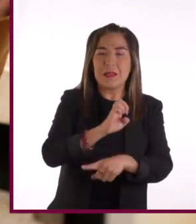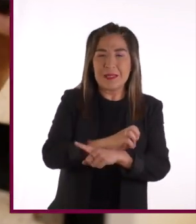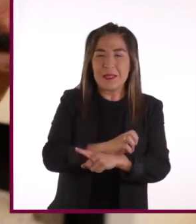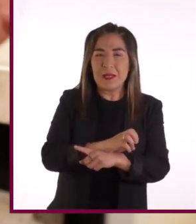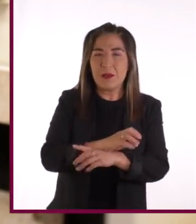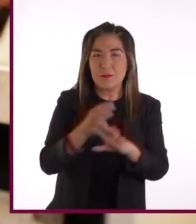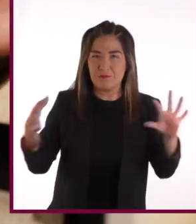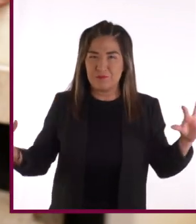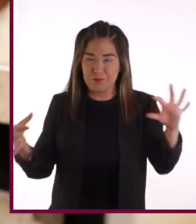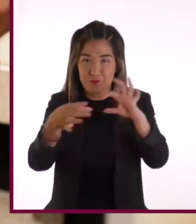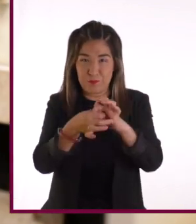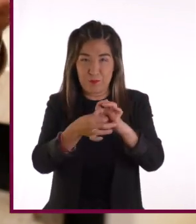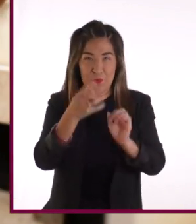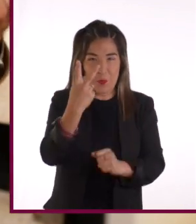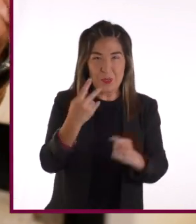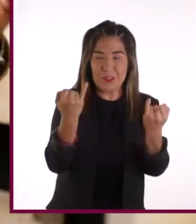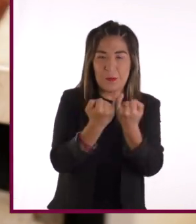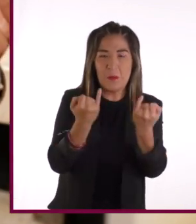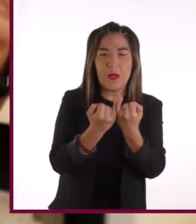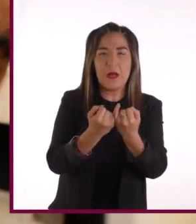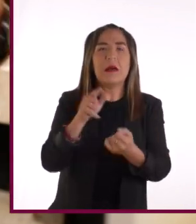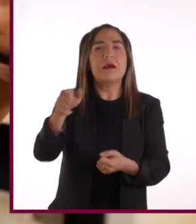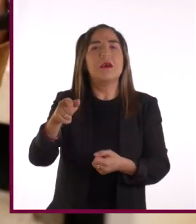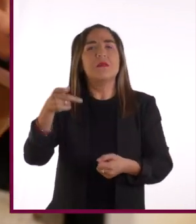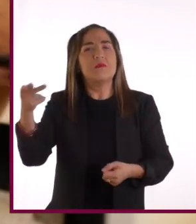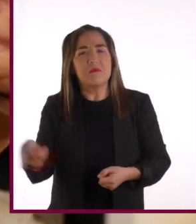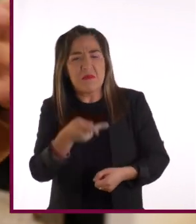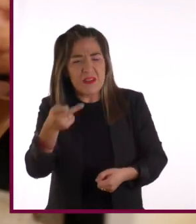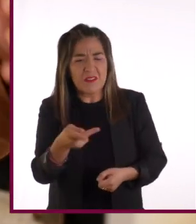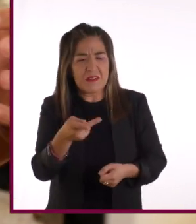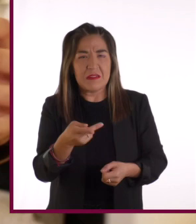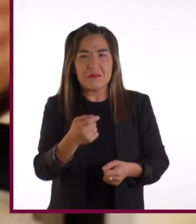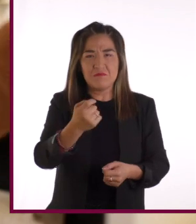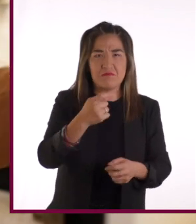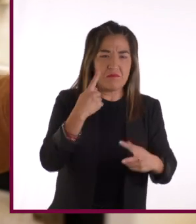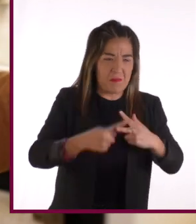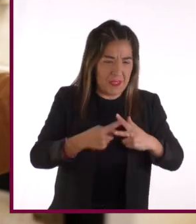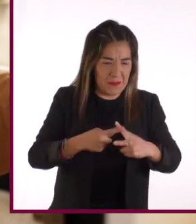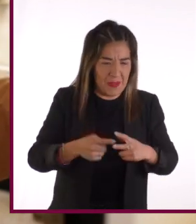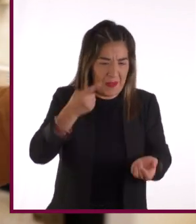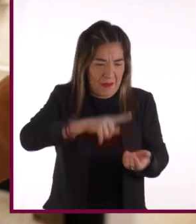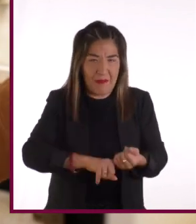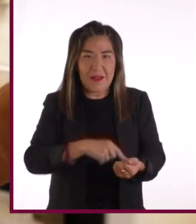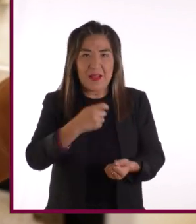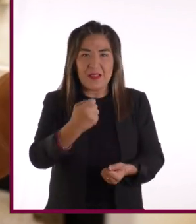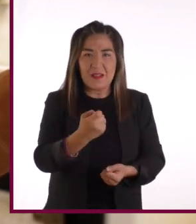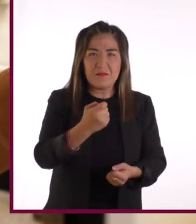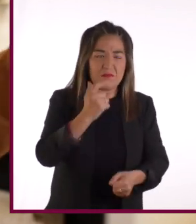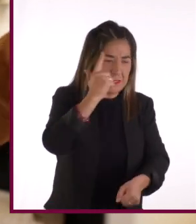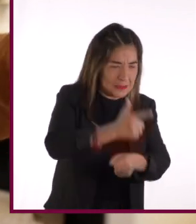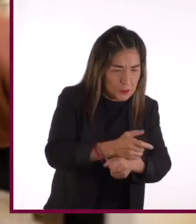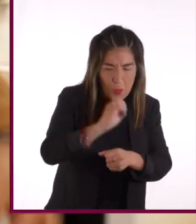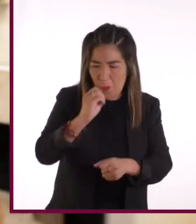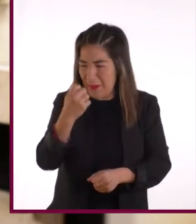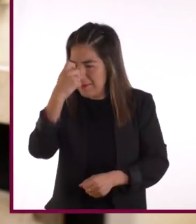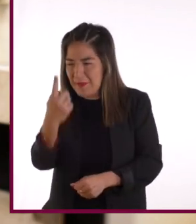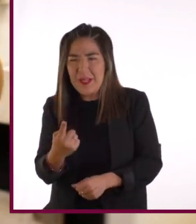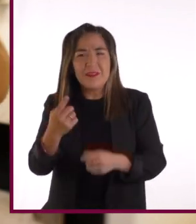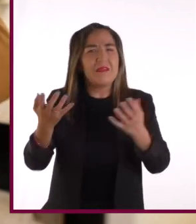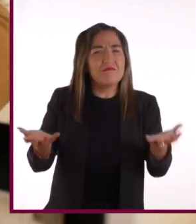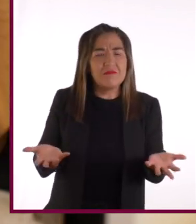sería como una mezcla de las dos. ¿Y por qué esta pregunta de si se inventan o se descubren las matemáticas